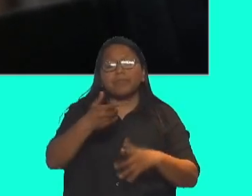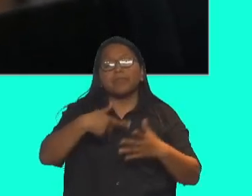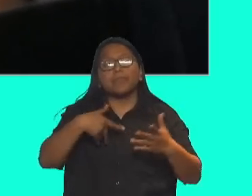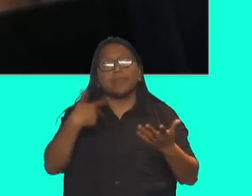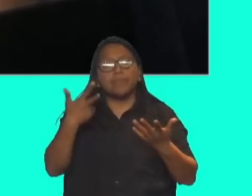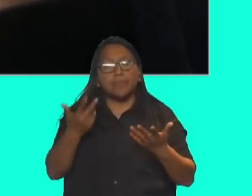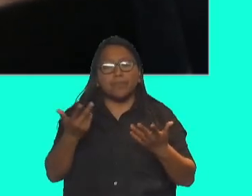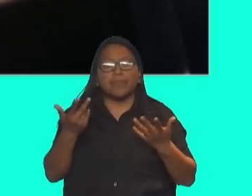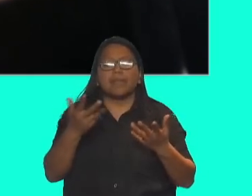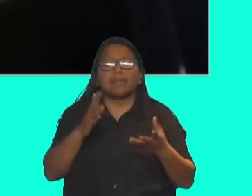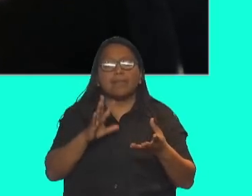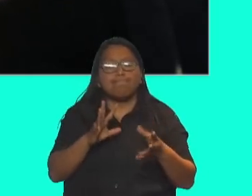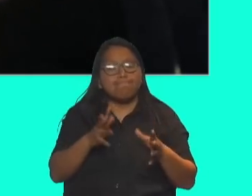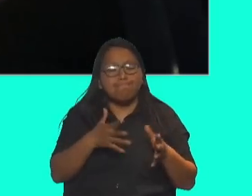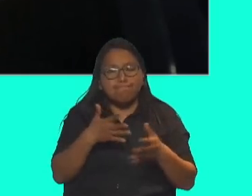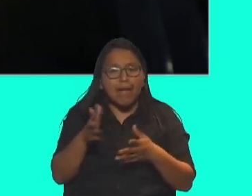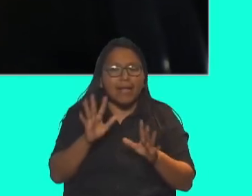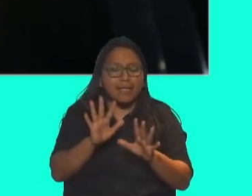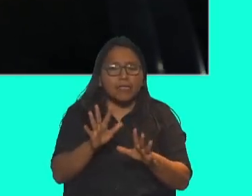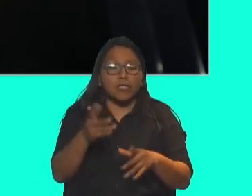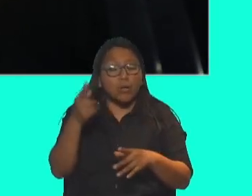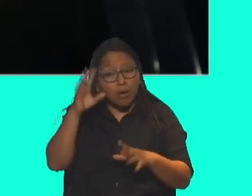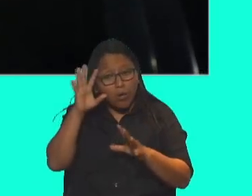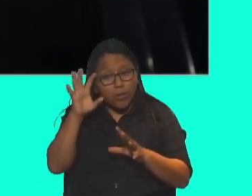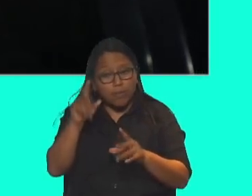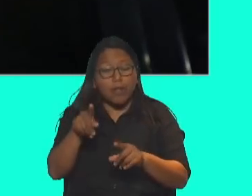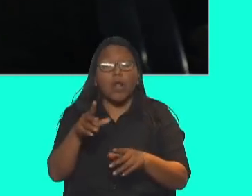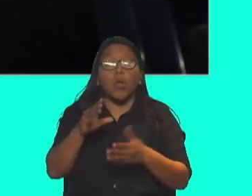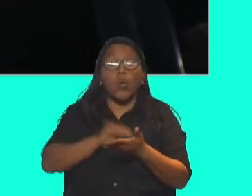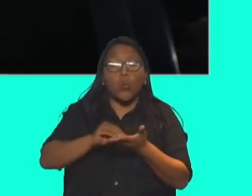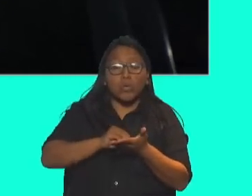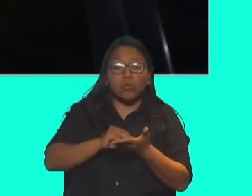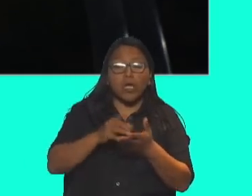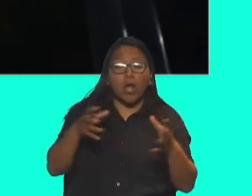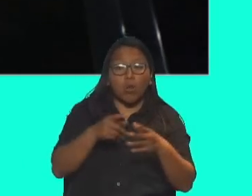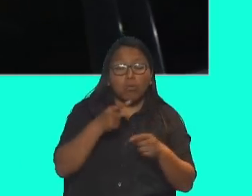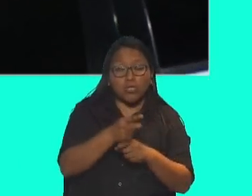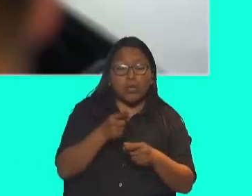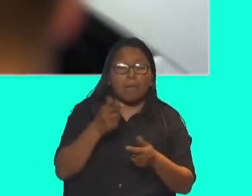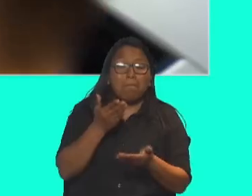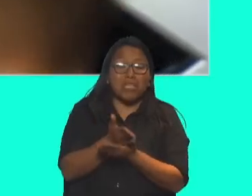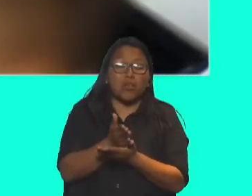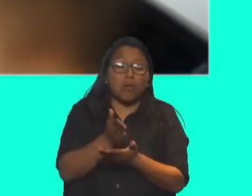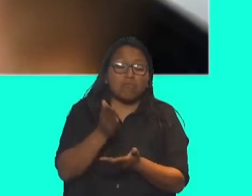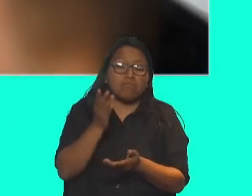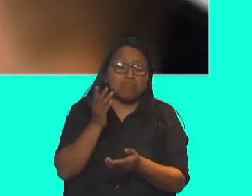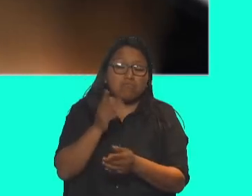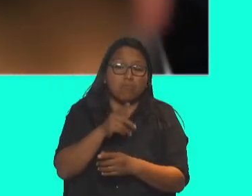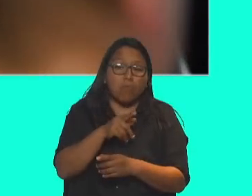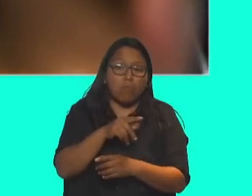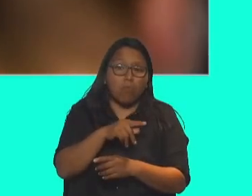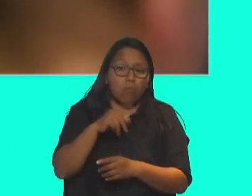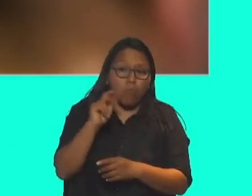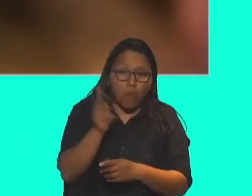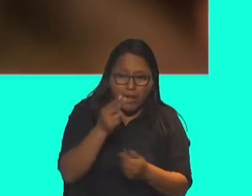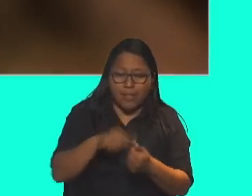este espacio para que esto suceda no olvidemos que tenemos un diputado de la oposición que pidió pena de muerte un concejal que dijo que había